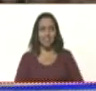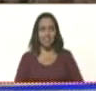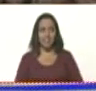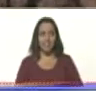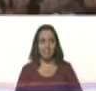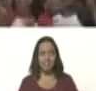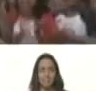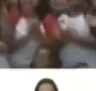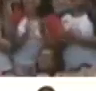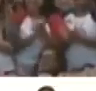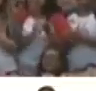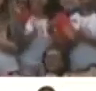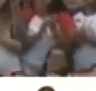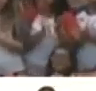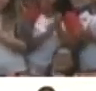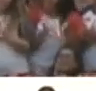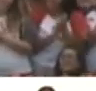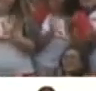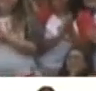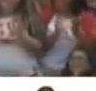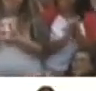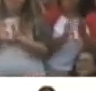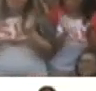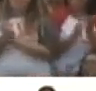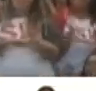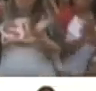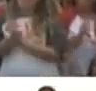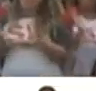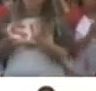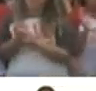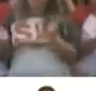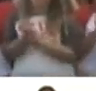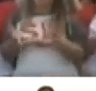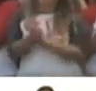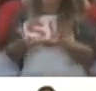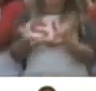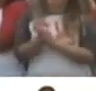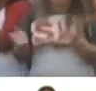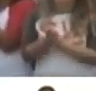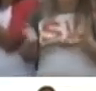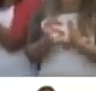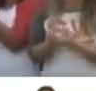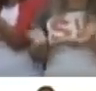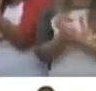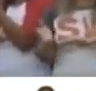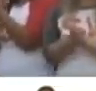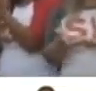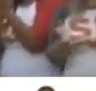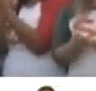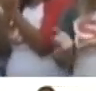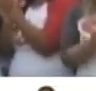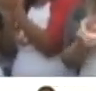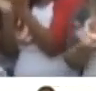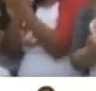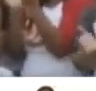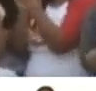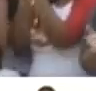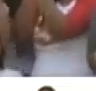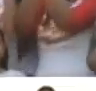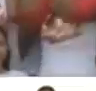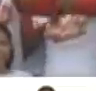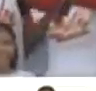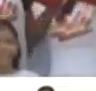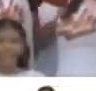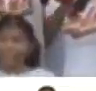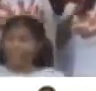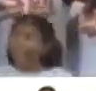humano. Eso fue lo que aprendimos de nuestro gigante Chávez, el estar en todos los sectores de la población. Si algo usted nos ha enseñado a nosotros es